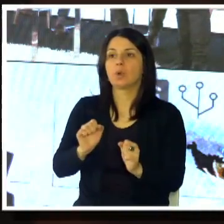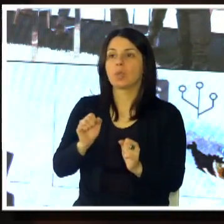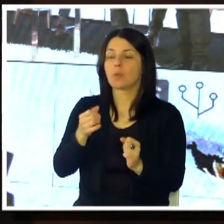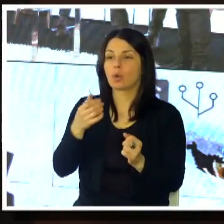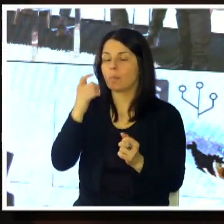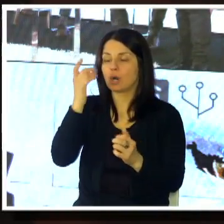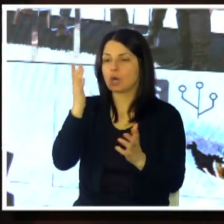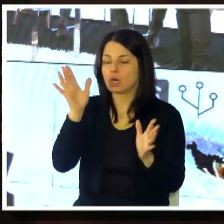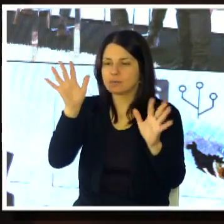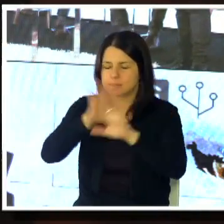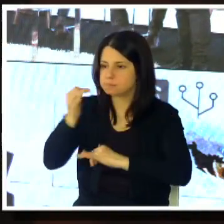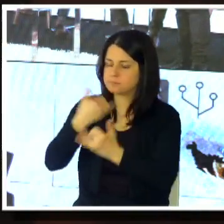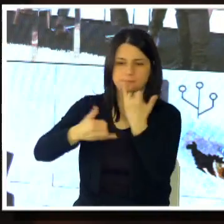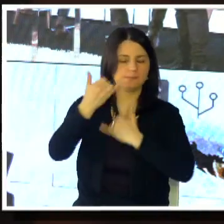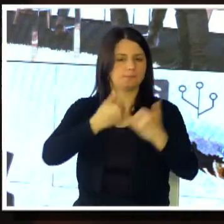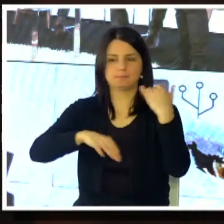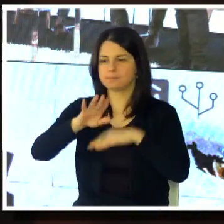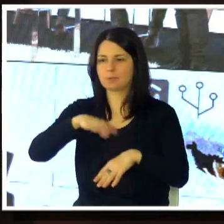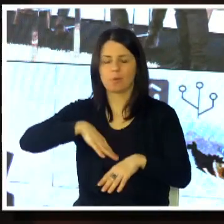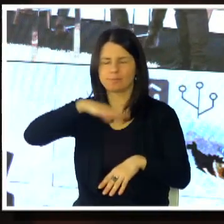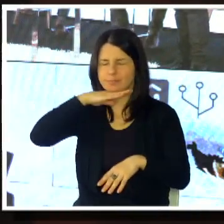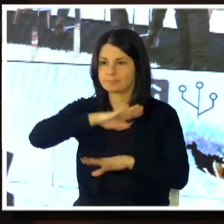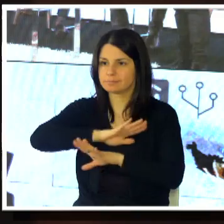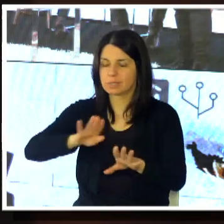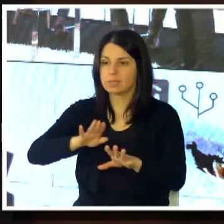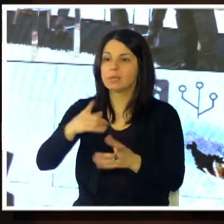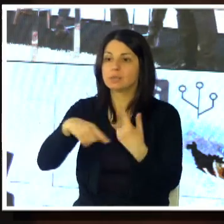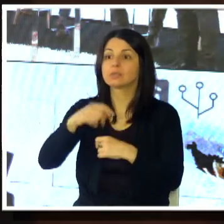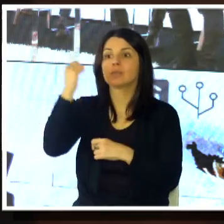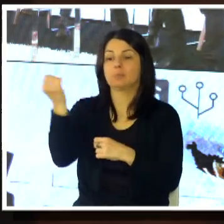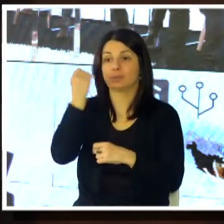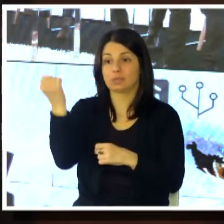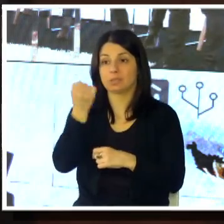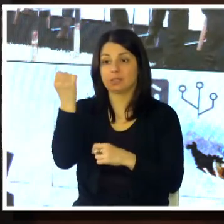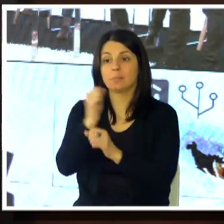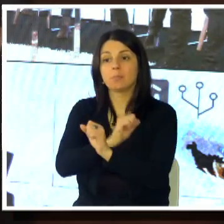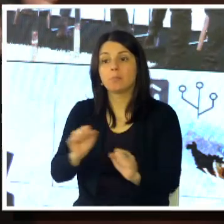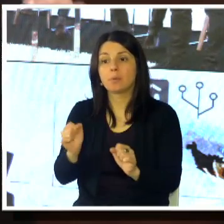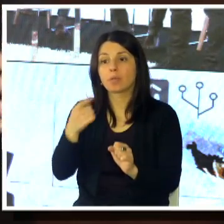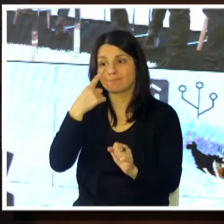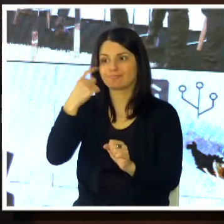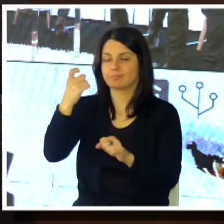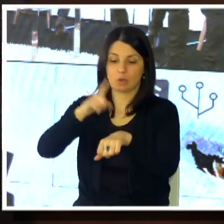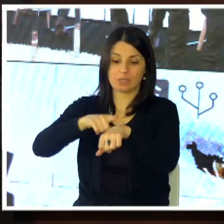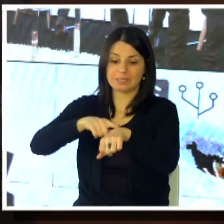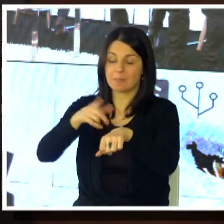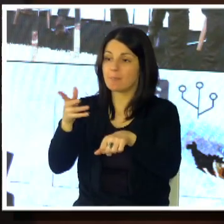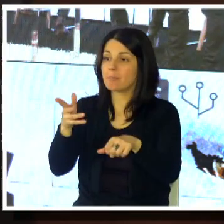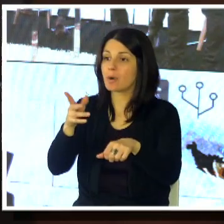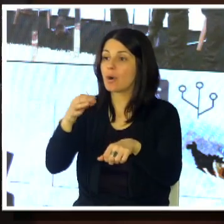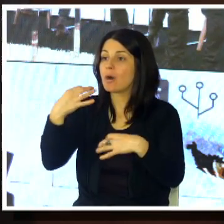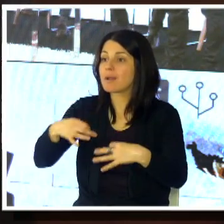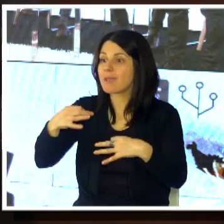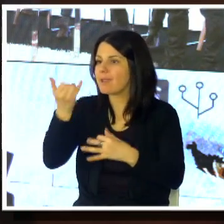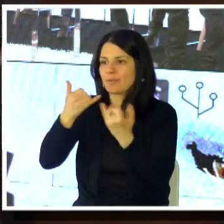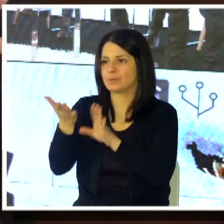obnubilados de tanta información que nos llega. Entonces, se hace muy importante poder distinguir en tiempo real cuál es la información